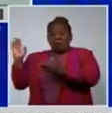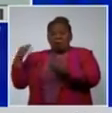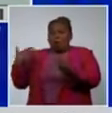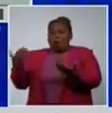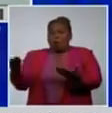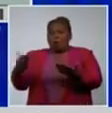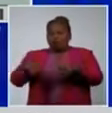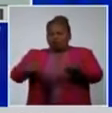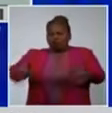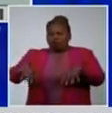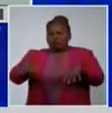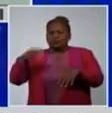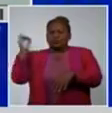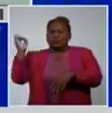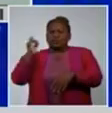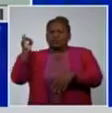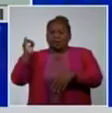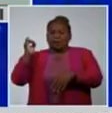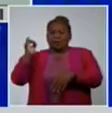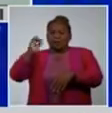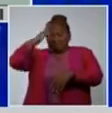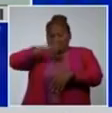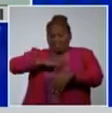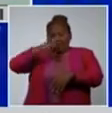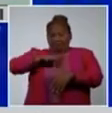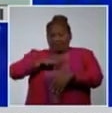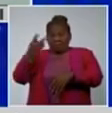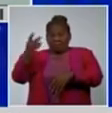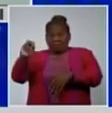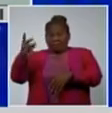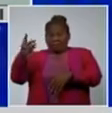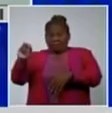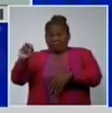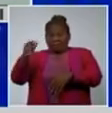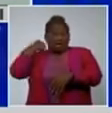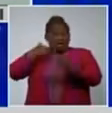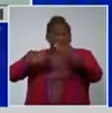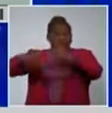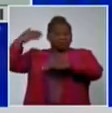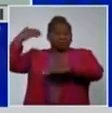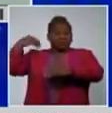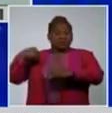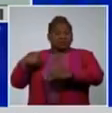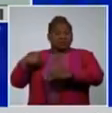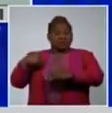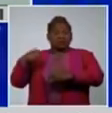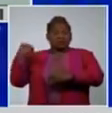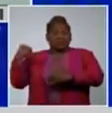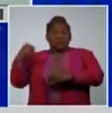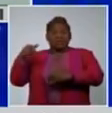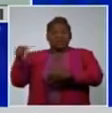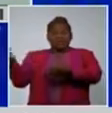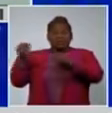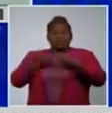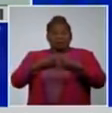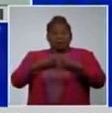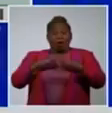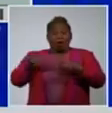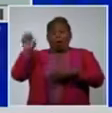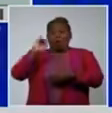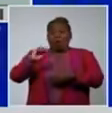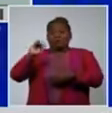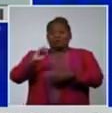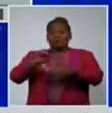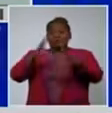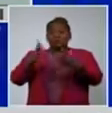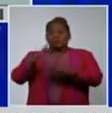desde abril del año 2020 usted esta sesión mental de la salud desde abril del